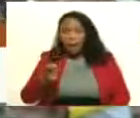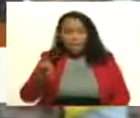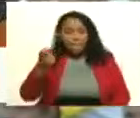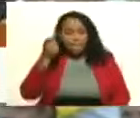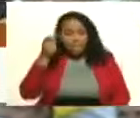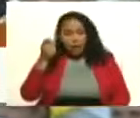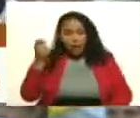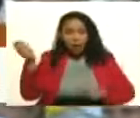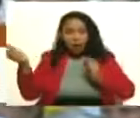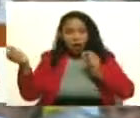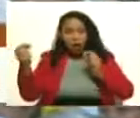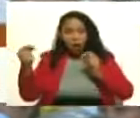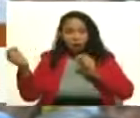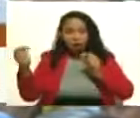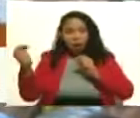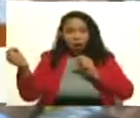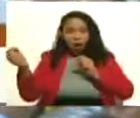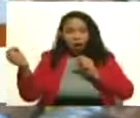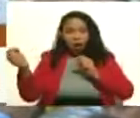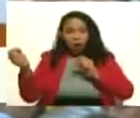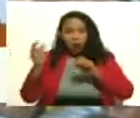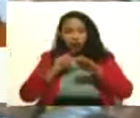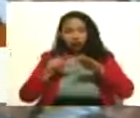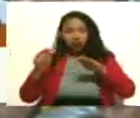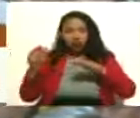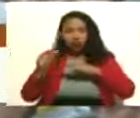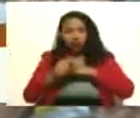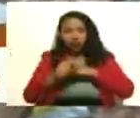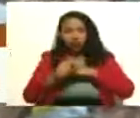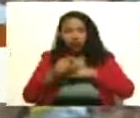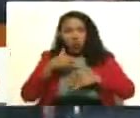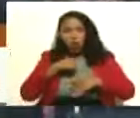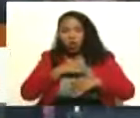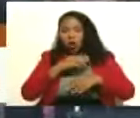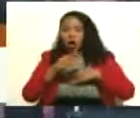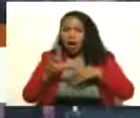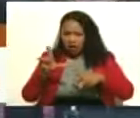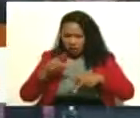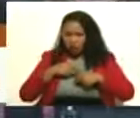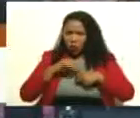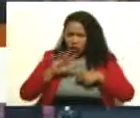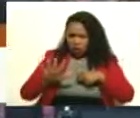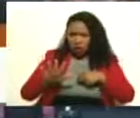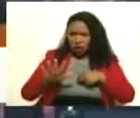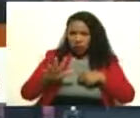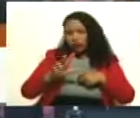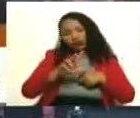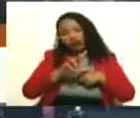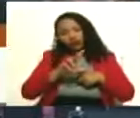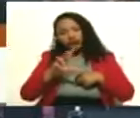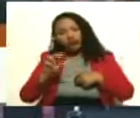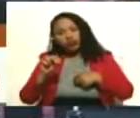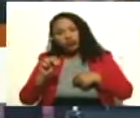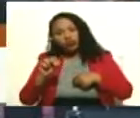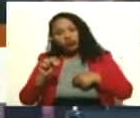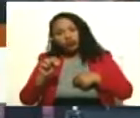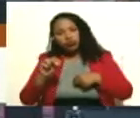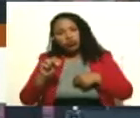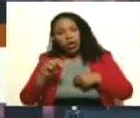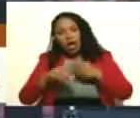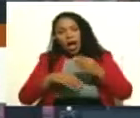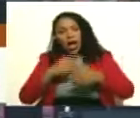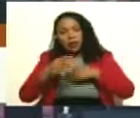en discusión con Guyana. ¿Nosotros vamos a aceptar eso? Nosotros debemos plantarnos